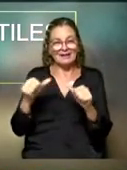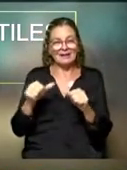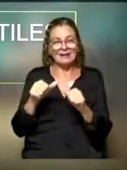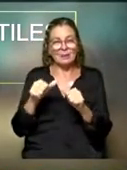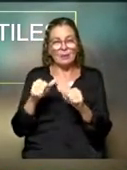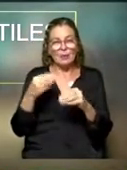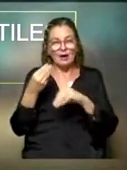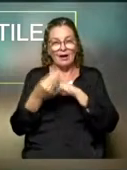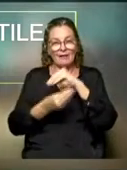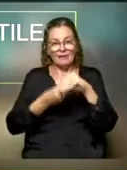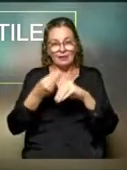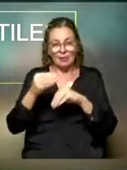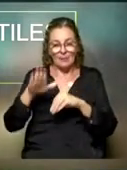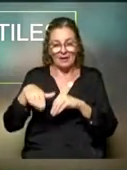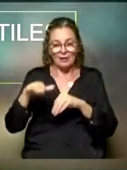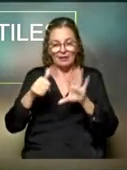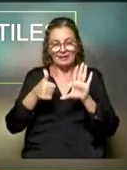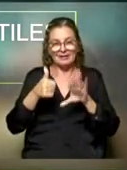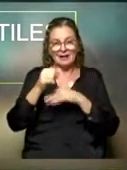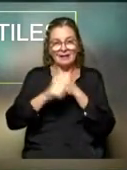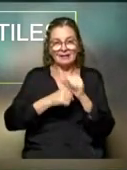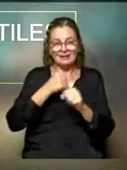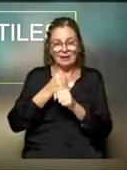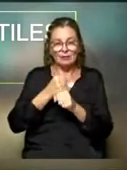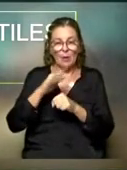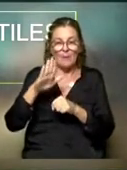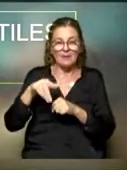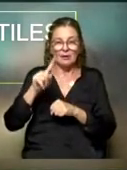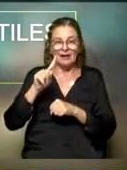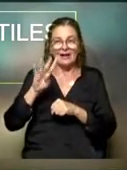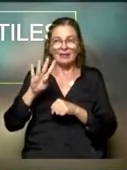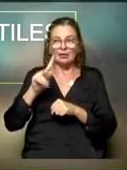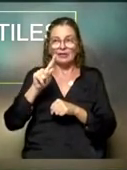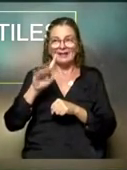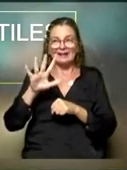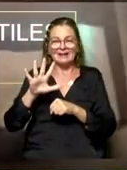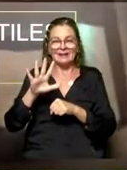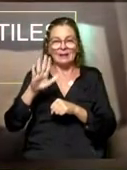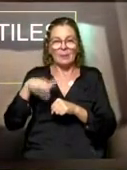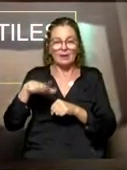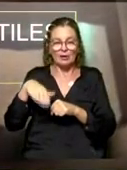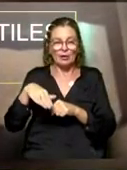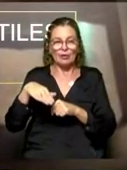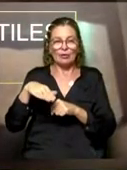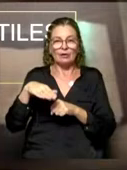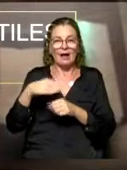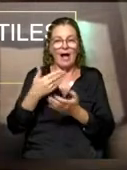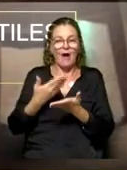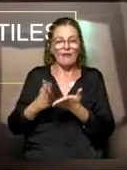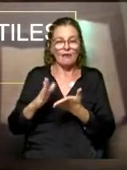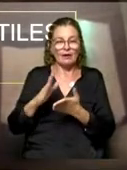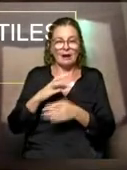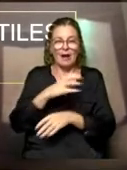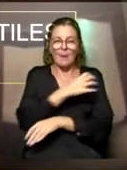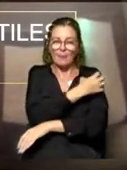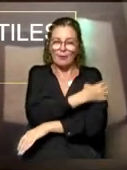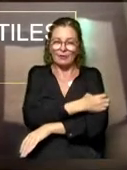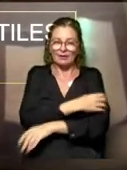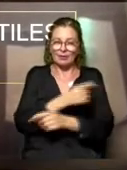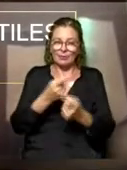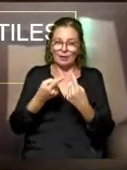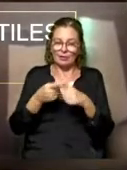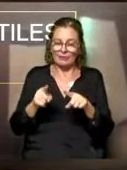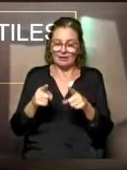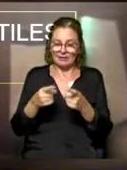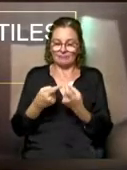familias con niños menores de 6 años o menores de 15, 14 o menores de edad fuera de la pobreza, hay una diferencia todavía muy